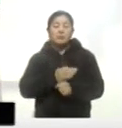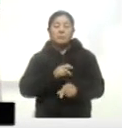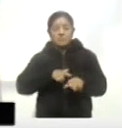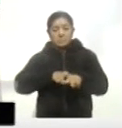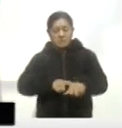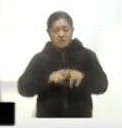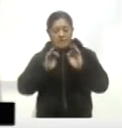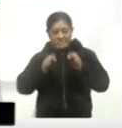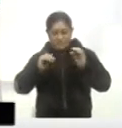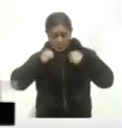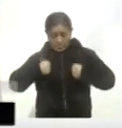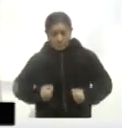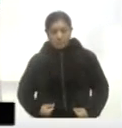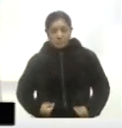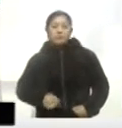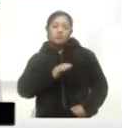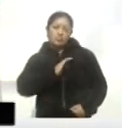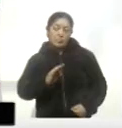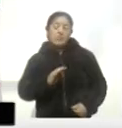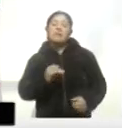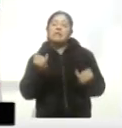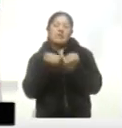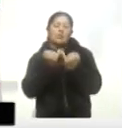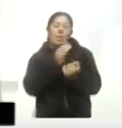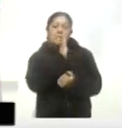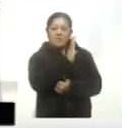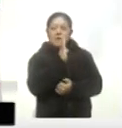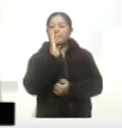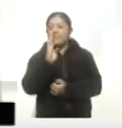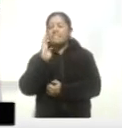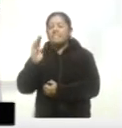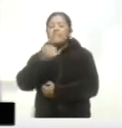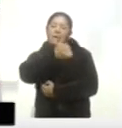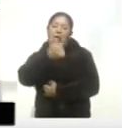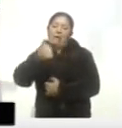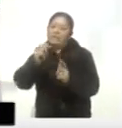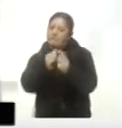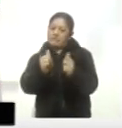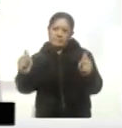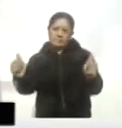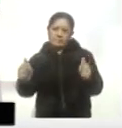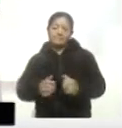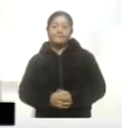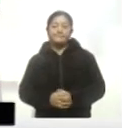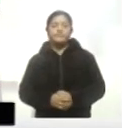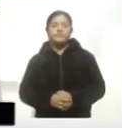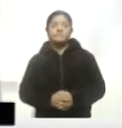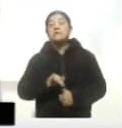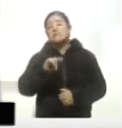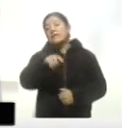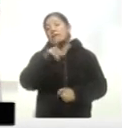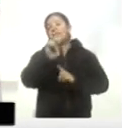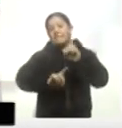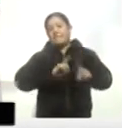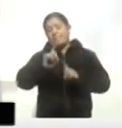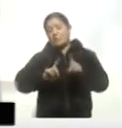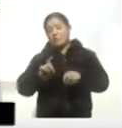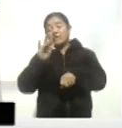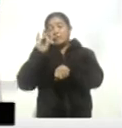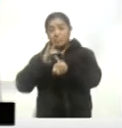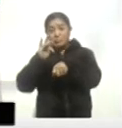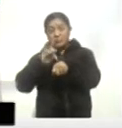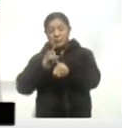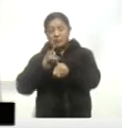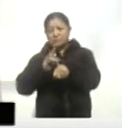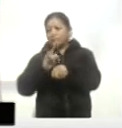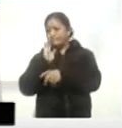bien dice, pues de manera individualizada. Yo, todos los deportes que son precisamente de contacto